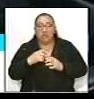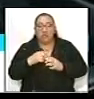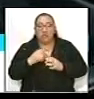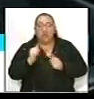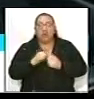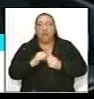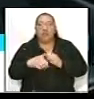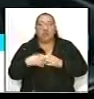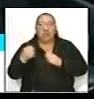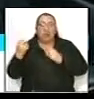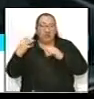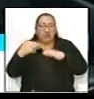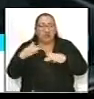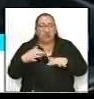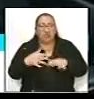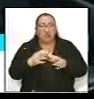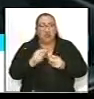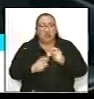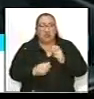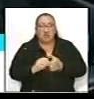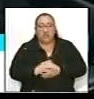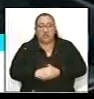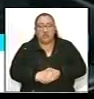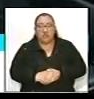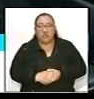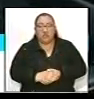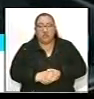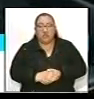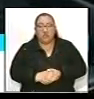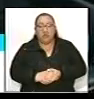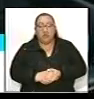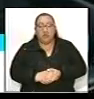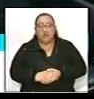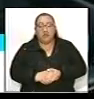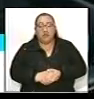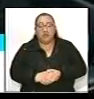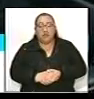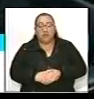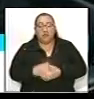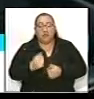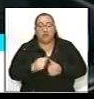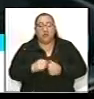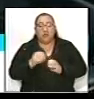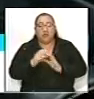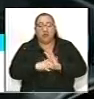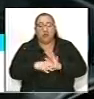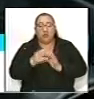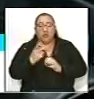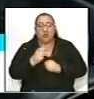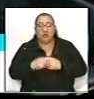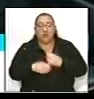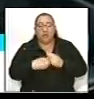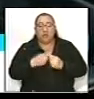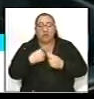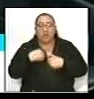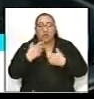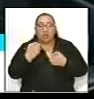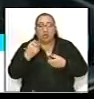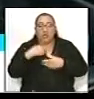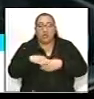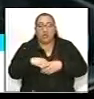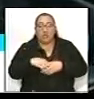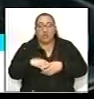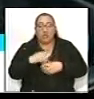toda una cantidad de personas con menos de 30 años que quieren acceder